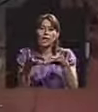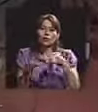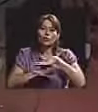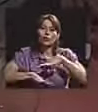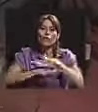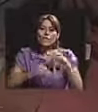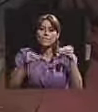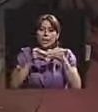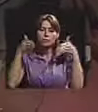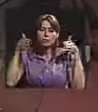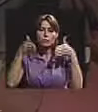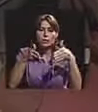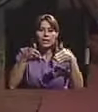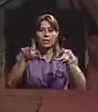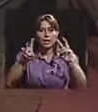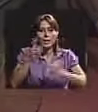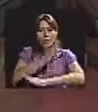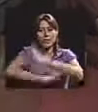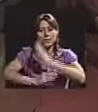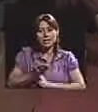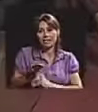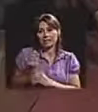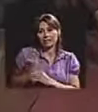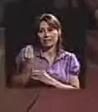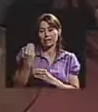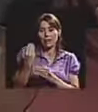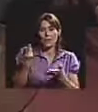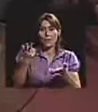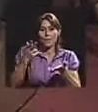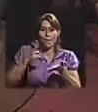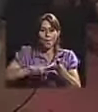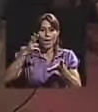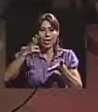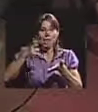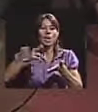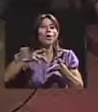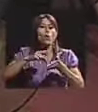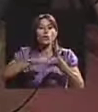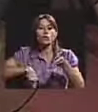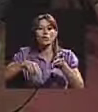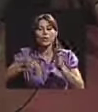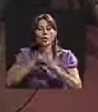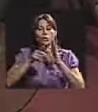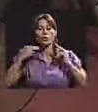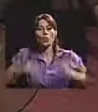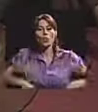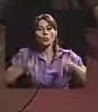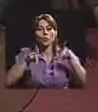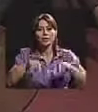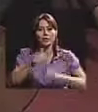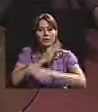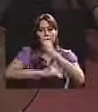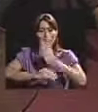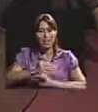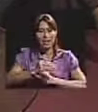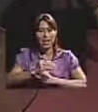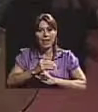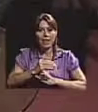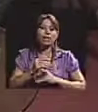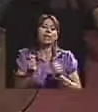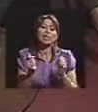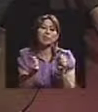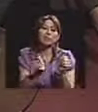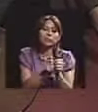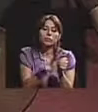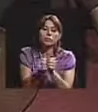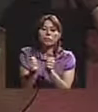de discapacidad, la recién aprobada Convención de Derechos Humanos de las Personas con Discapacidad, que viene a acompañar a una serie